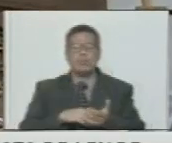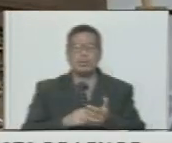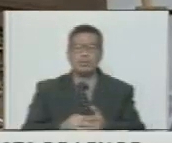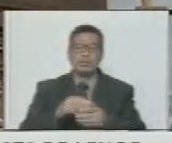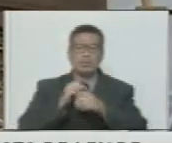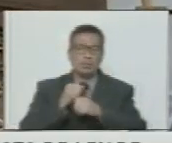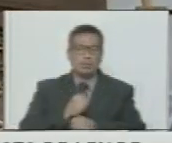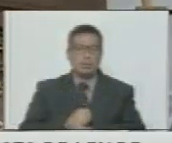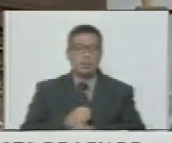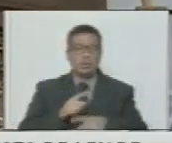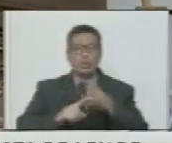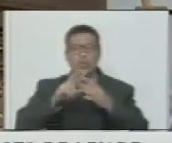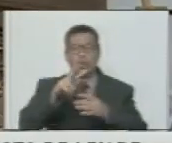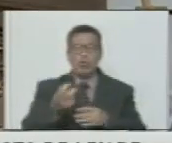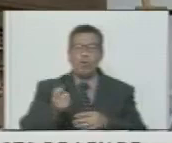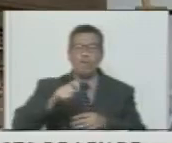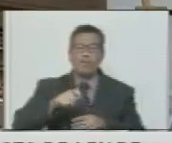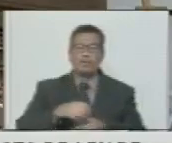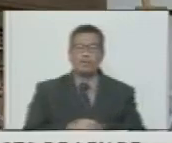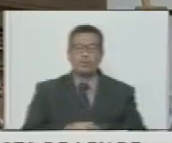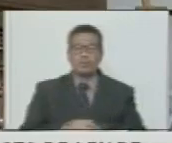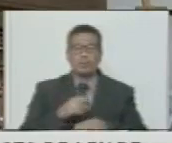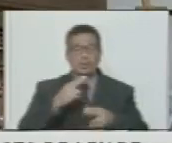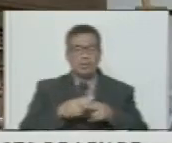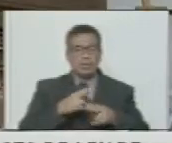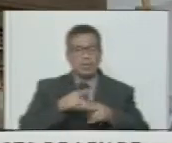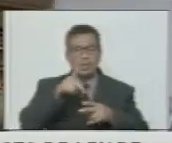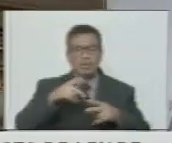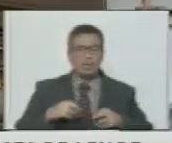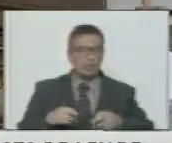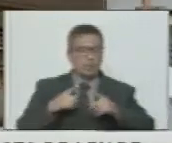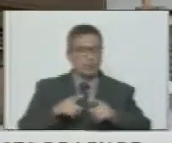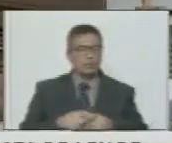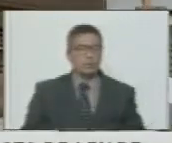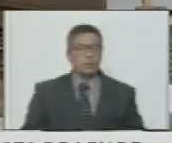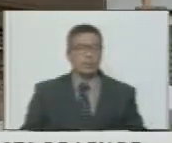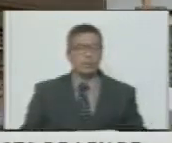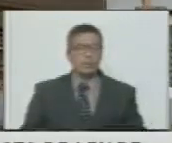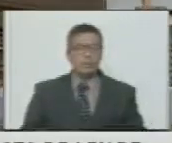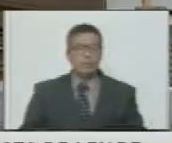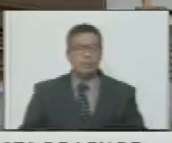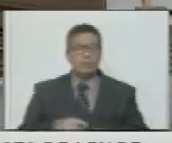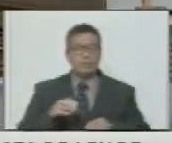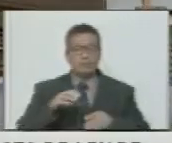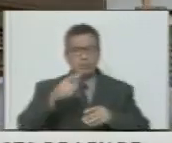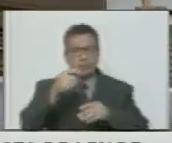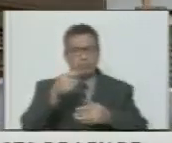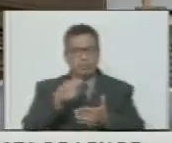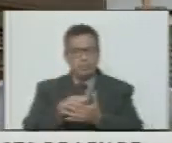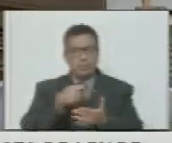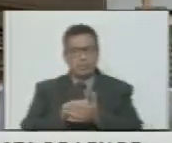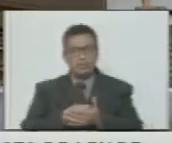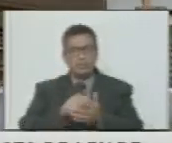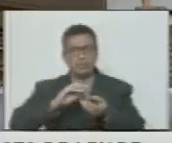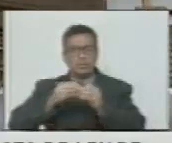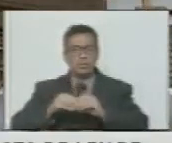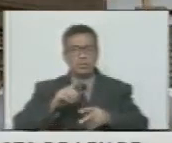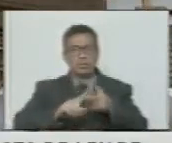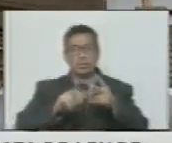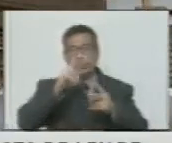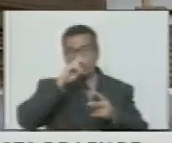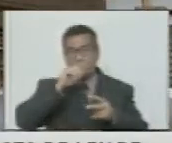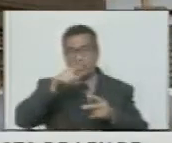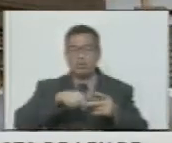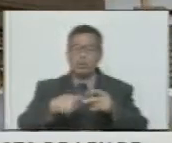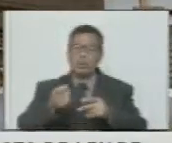170.000 para las que aspiren en 2 o más riesgos de estos ramos. El capital mínimo se ajustará